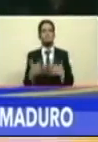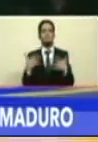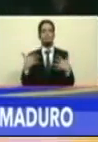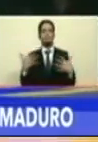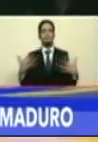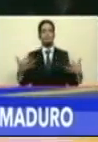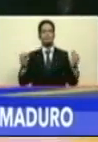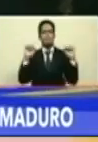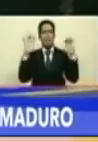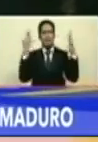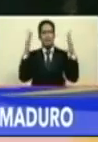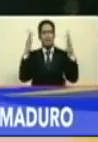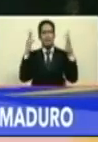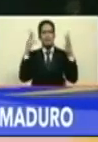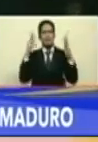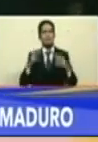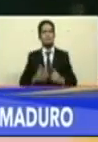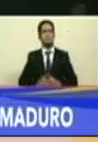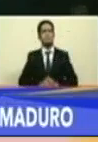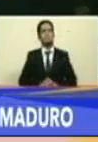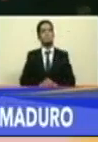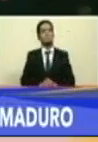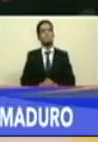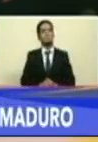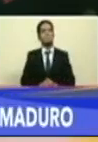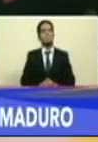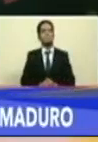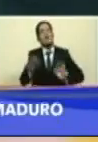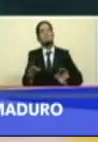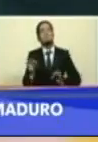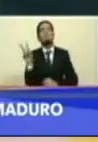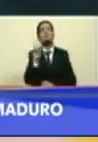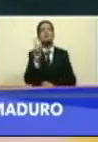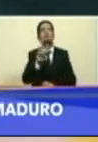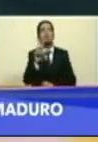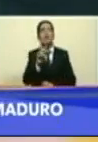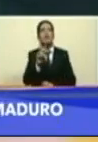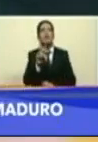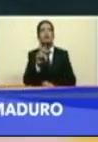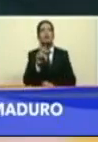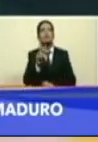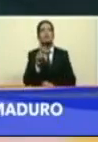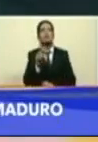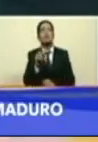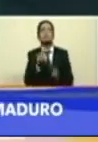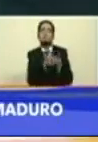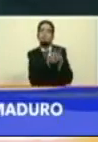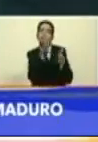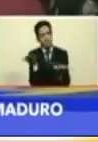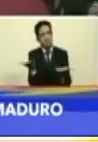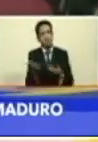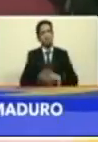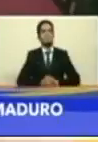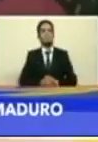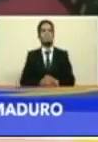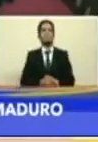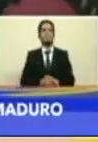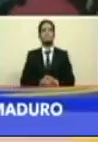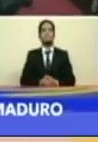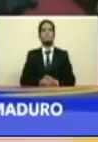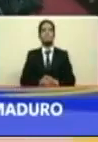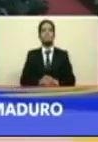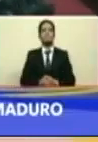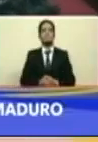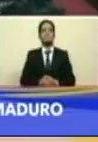de su golpe que está ahora en curso. Y estamos en momentos decisivos. De acá para adelante, Irania, estos días se va a determinar